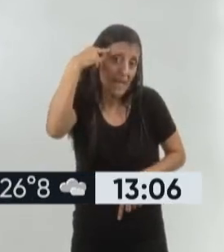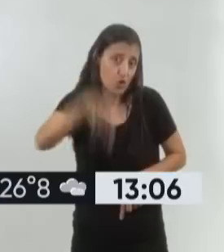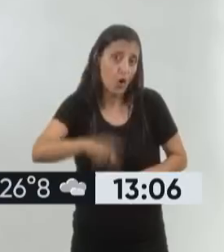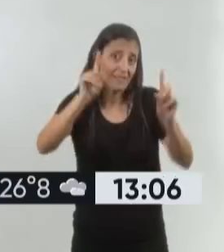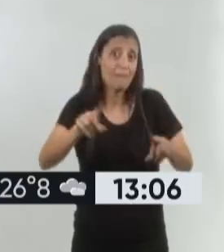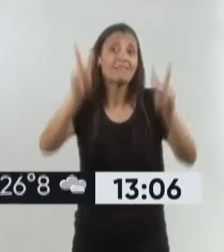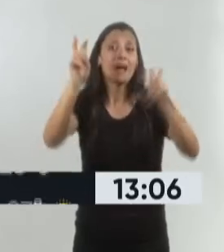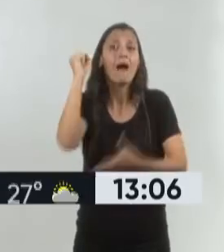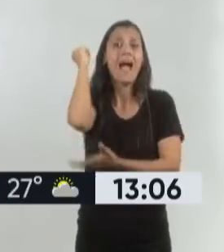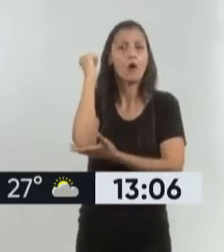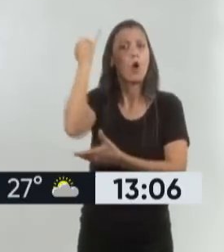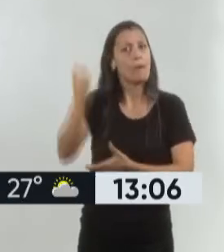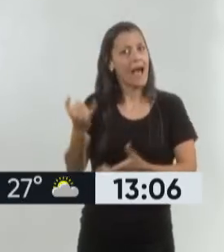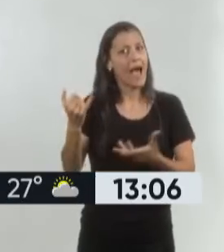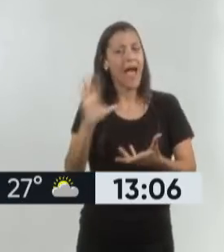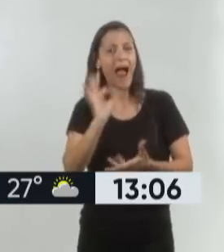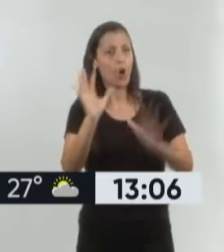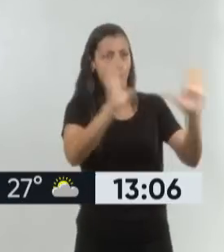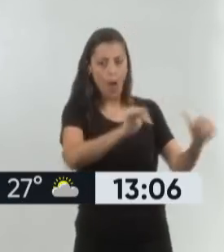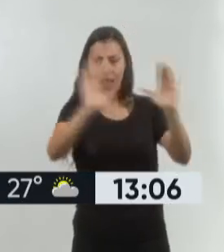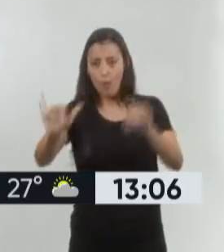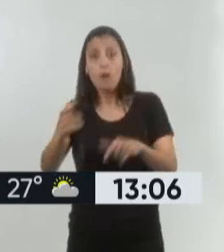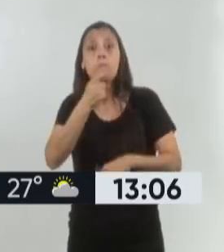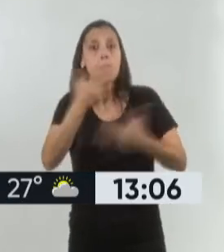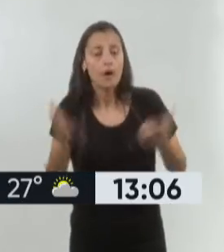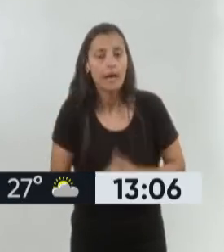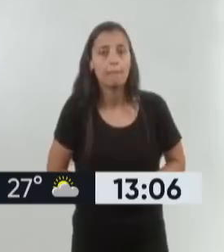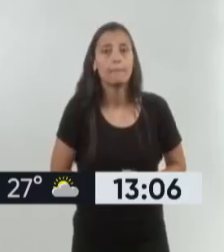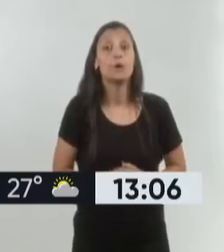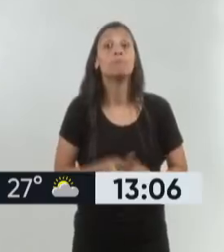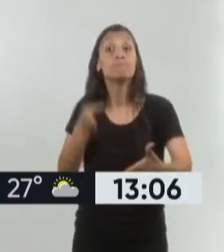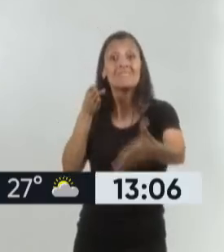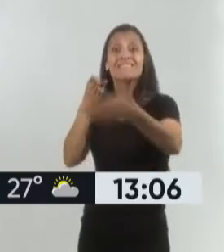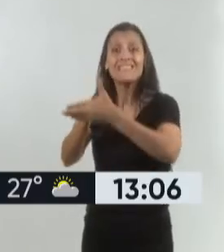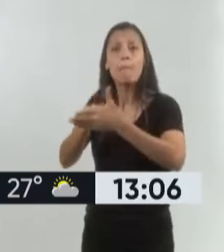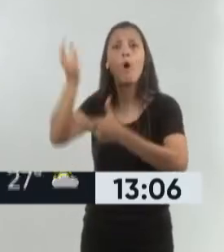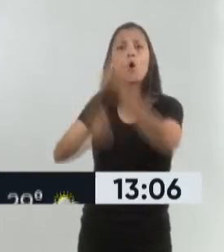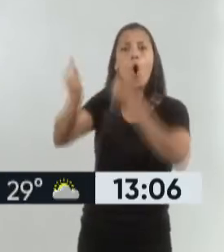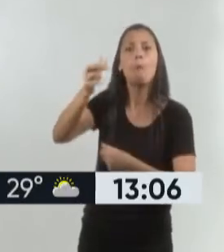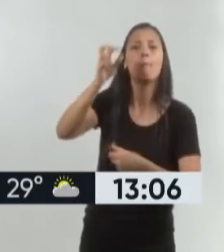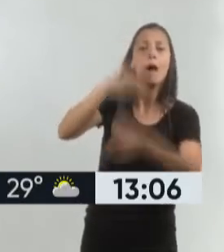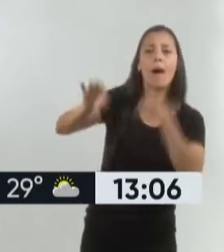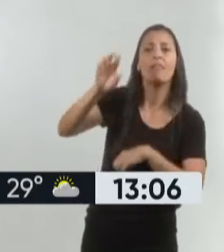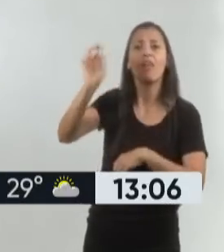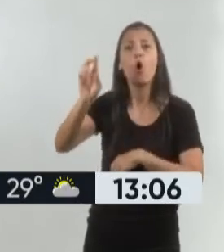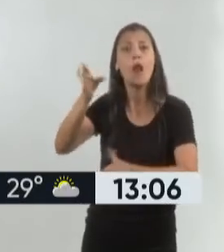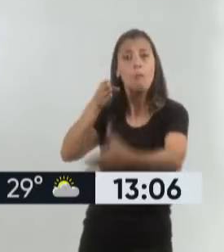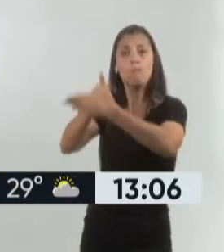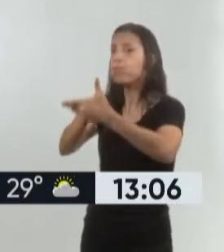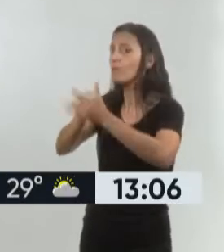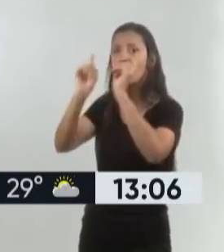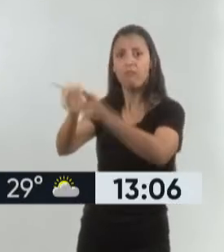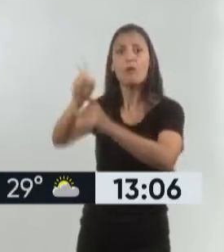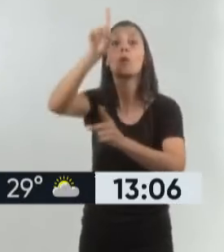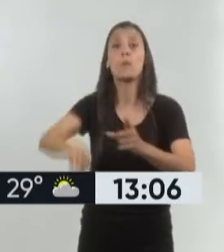economistas, cierta coincidencia en que no levantar el cepo evita una crisis social grande. Por